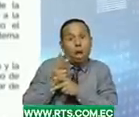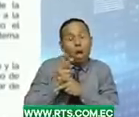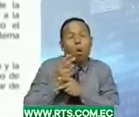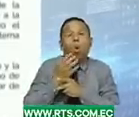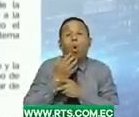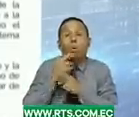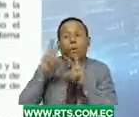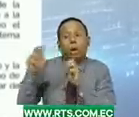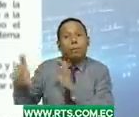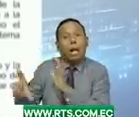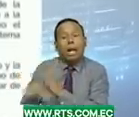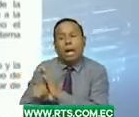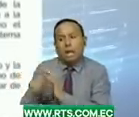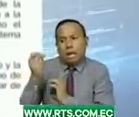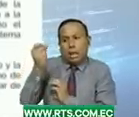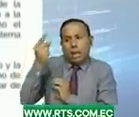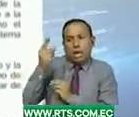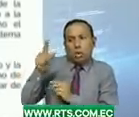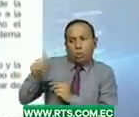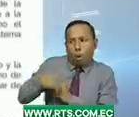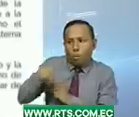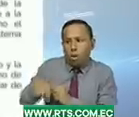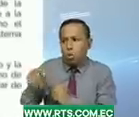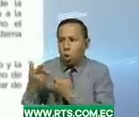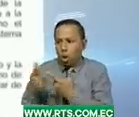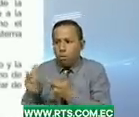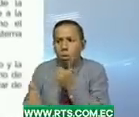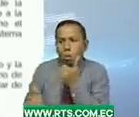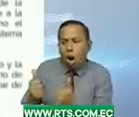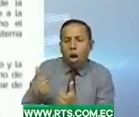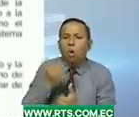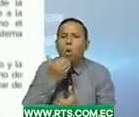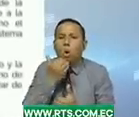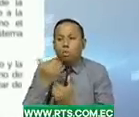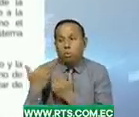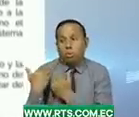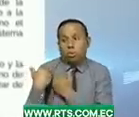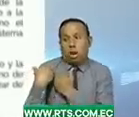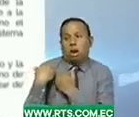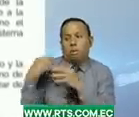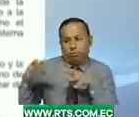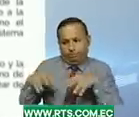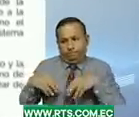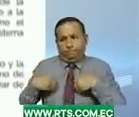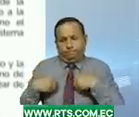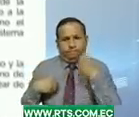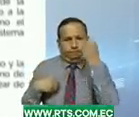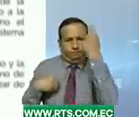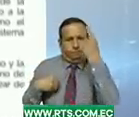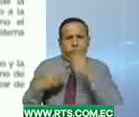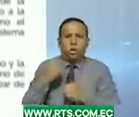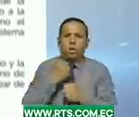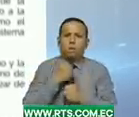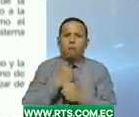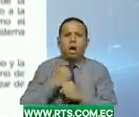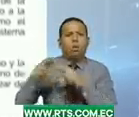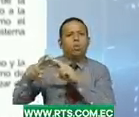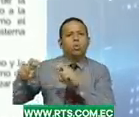como puntualizaciones sobre responsabilidades legales inherentes al trabajo